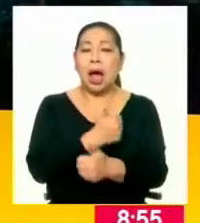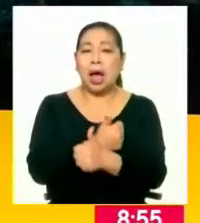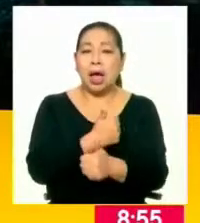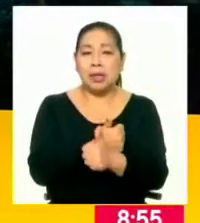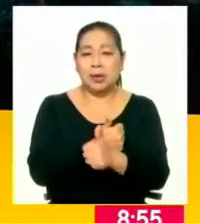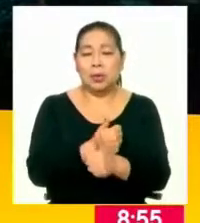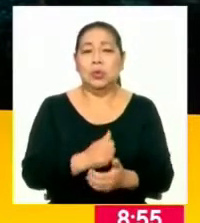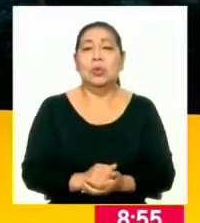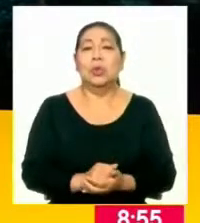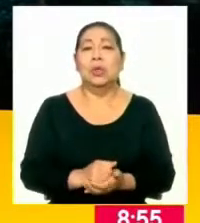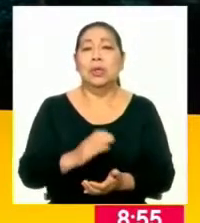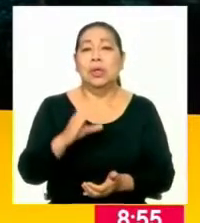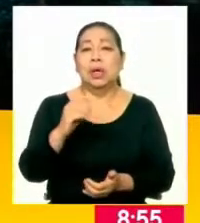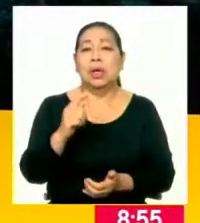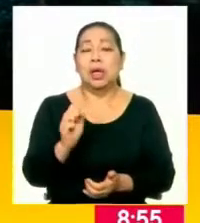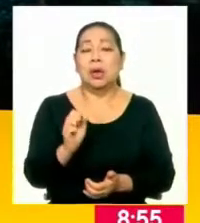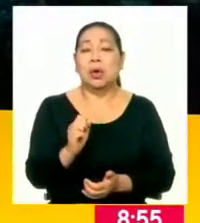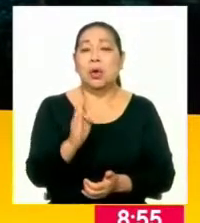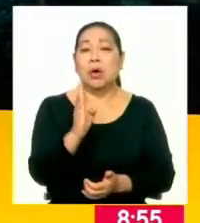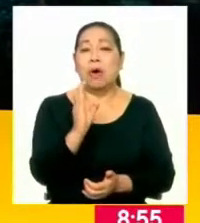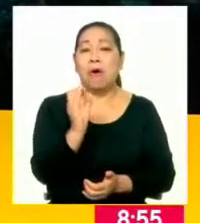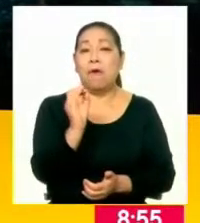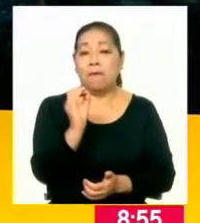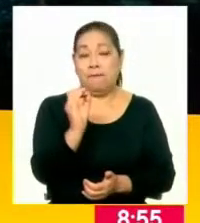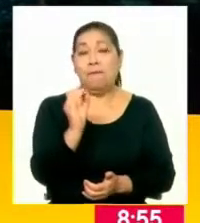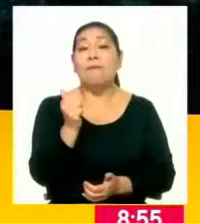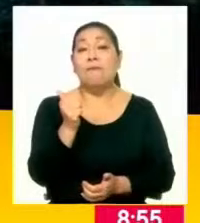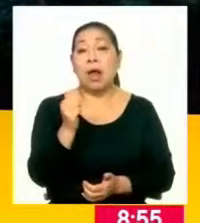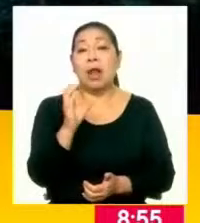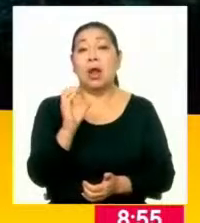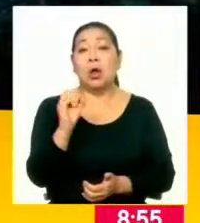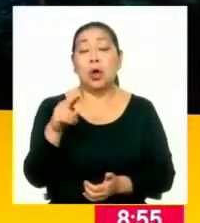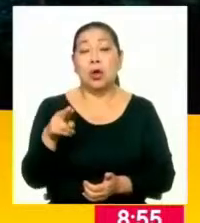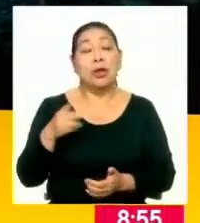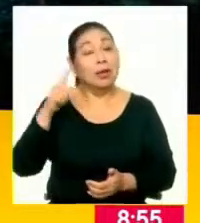Me refiero a Carlos Falconi, el peruano Carlos Falconi Aramburú.